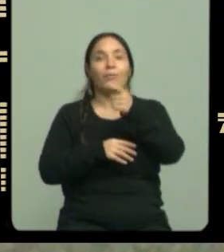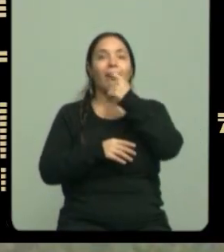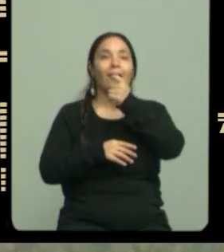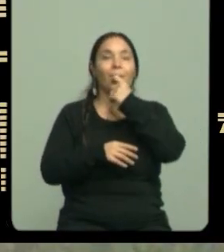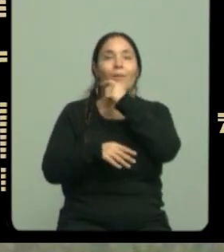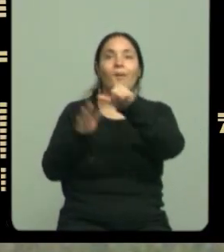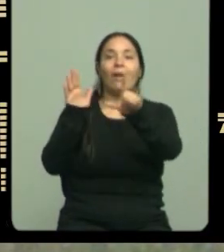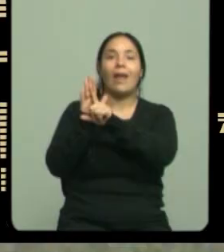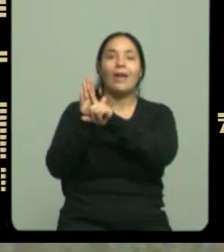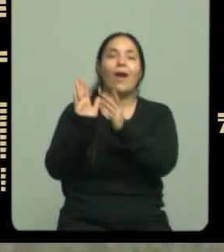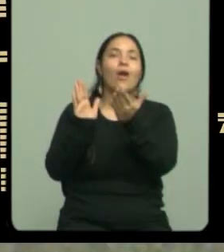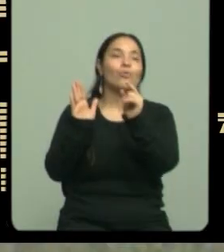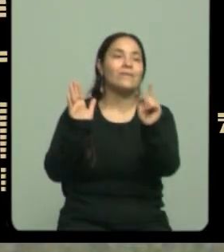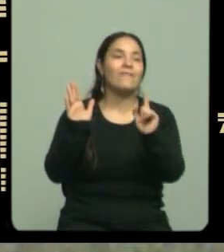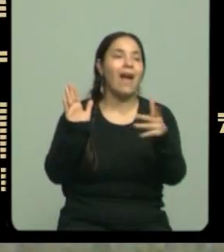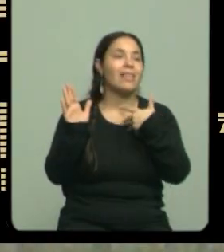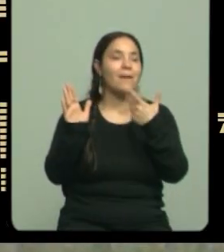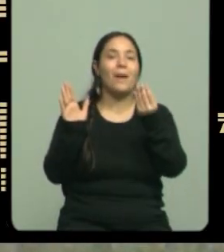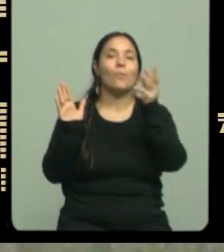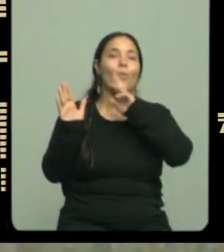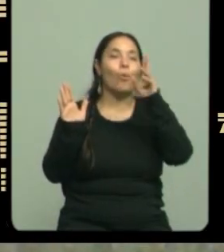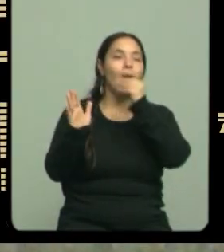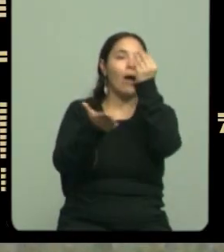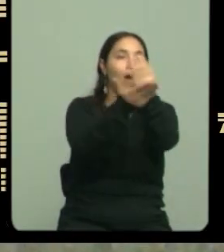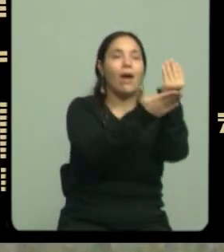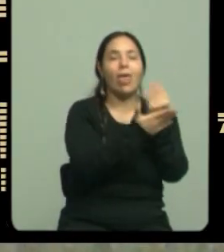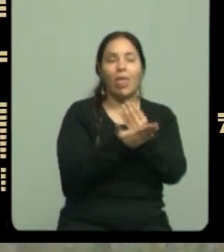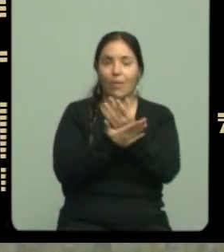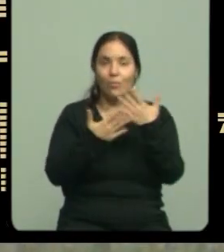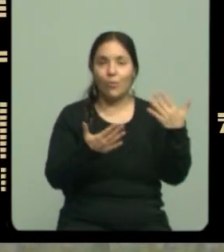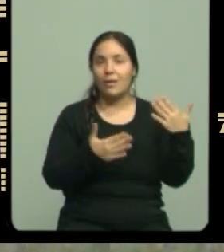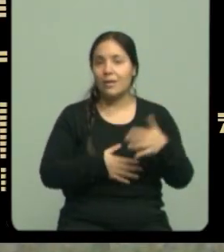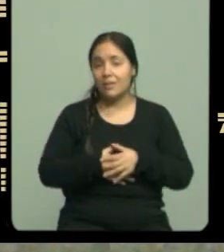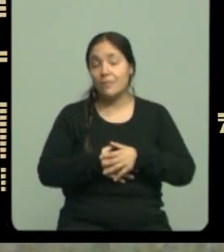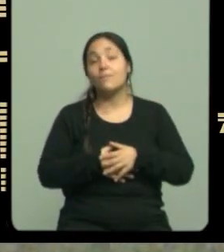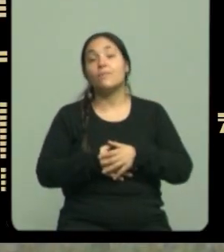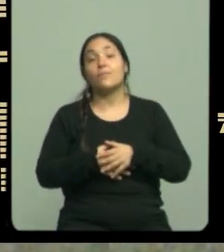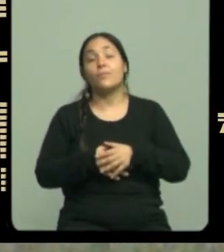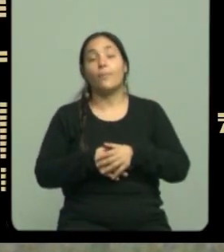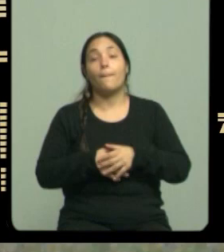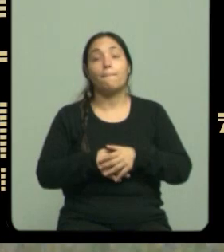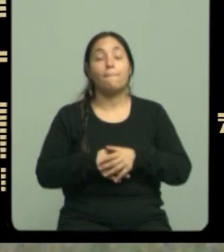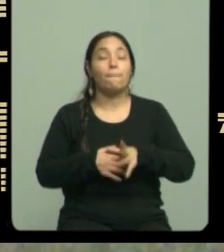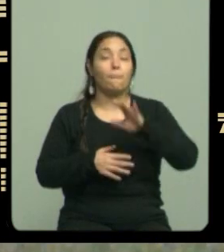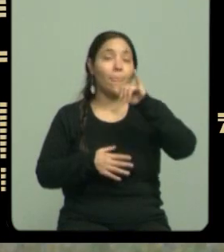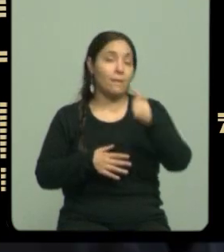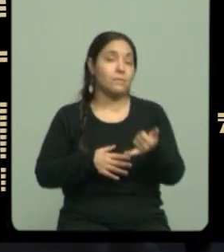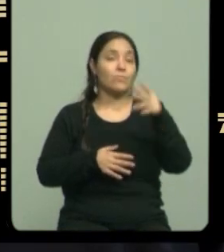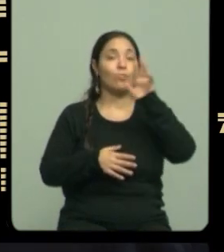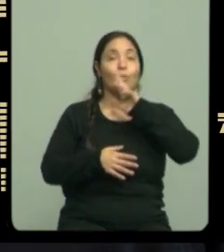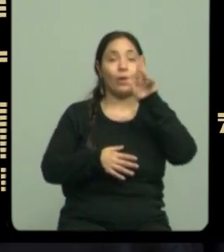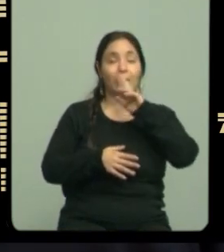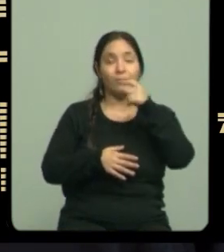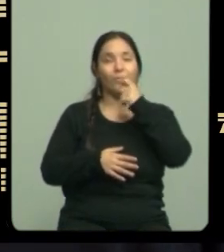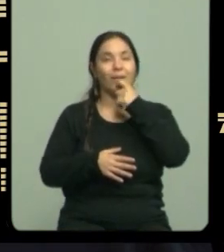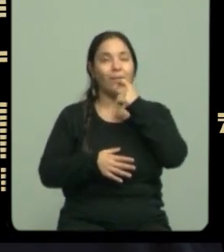tenga una ley que decir ¿cuántas mujeres podemos ocupar un lugar? Claro, lugares de decisión. Y sí, está muy orientado